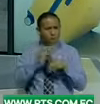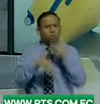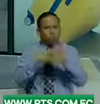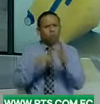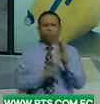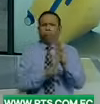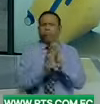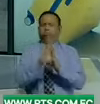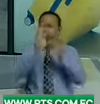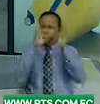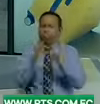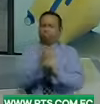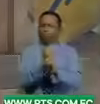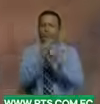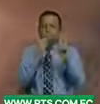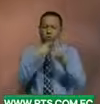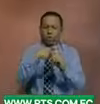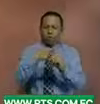excelente vibra.